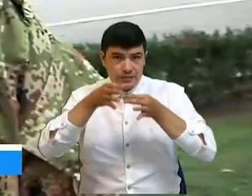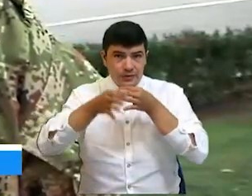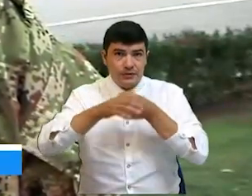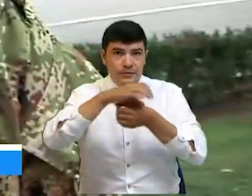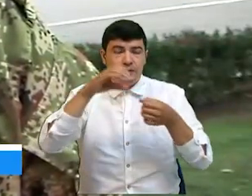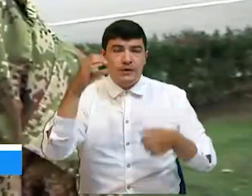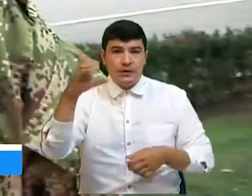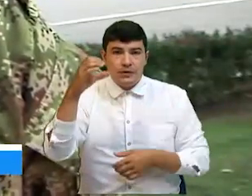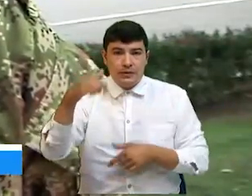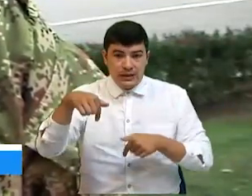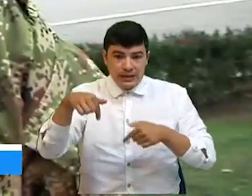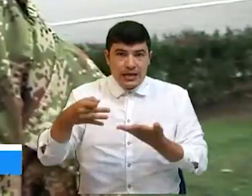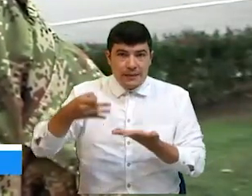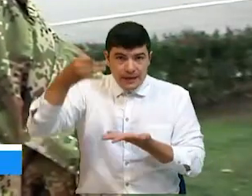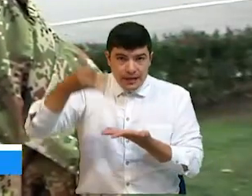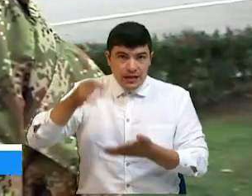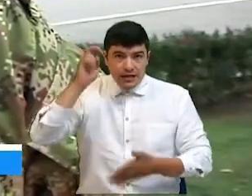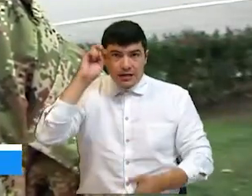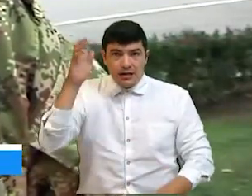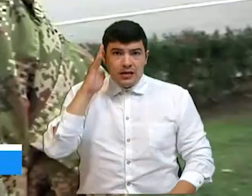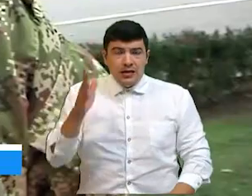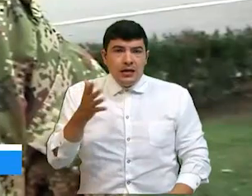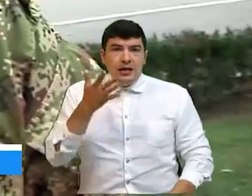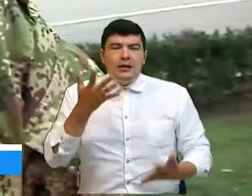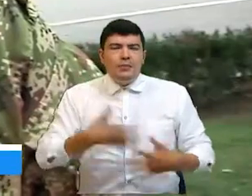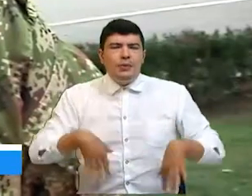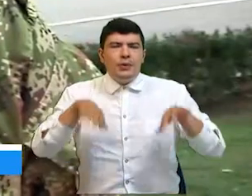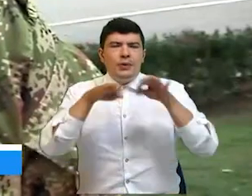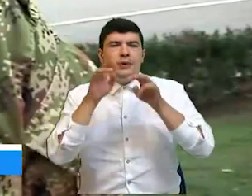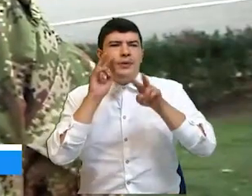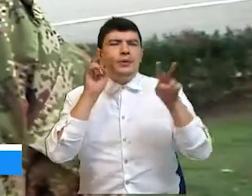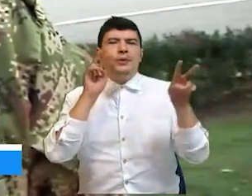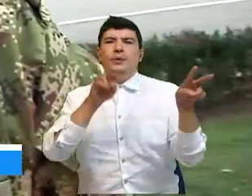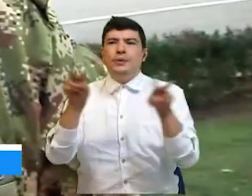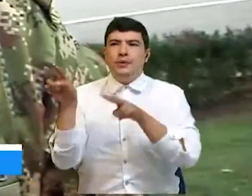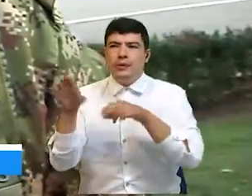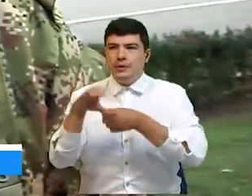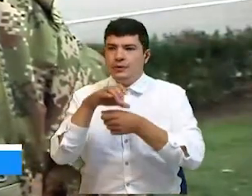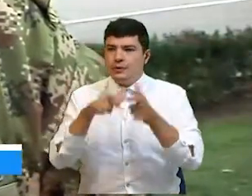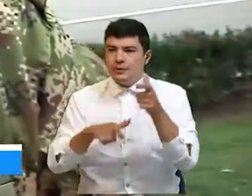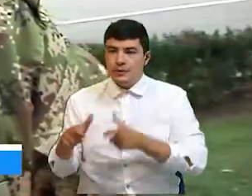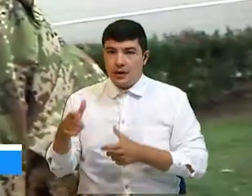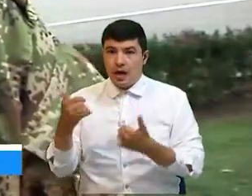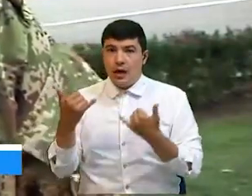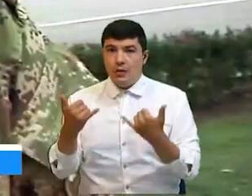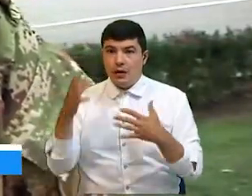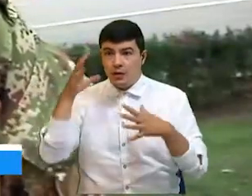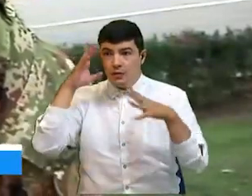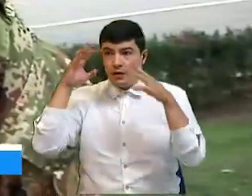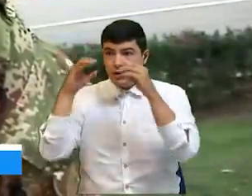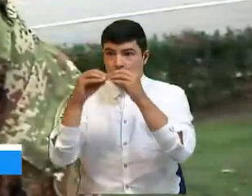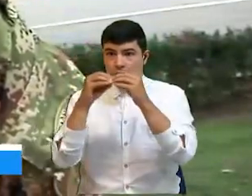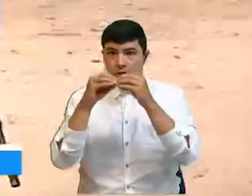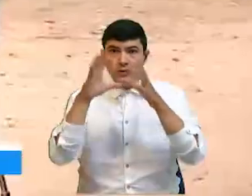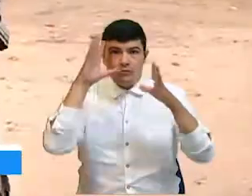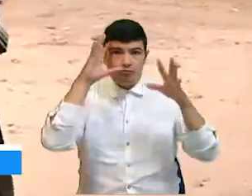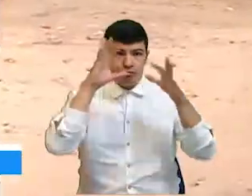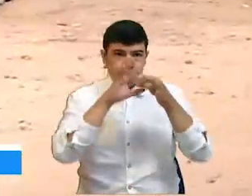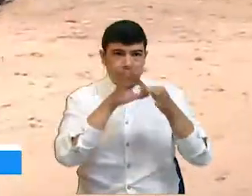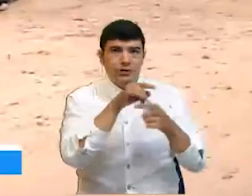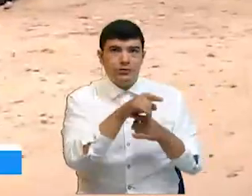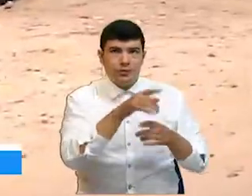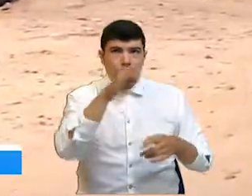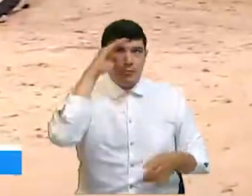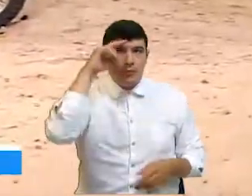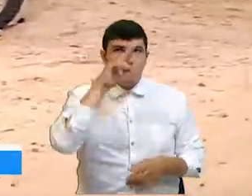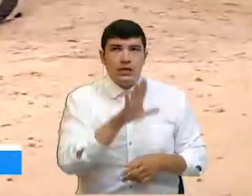nuestra capital porque es una coordinación que estamos haciendo con policía se